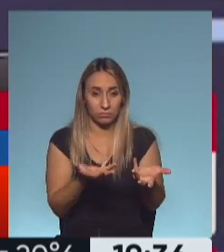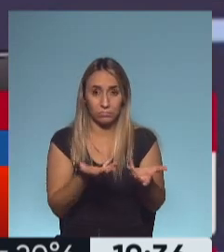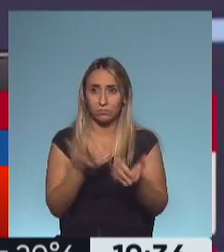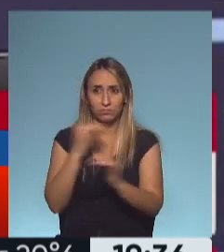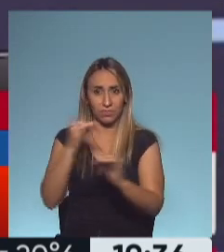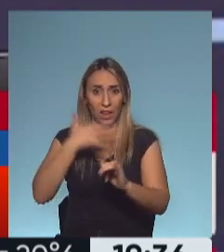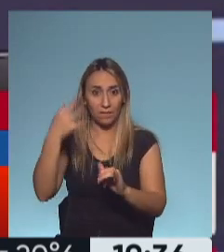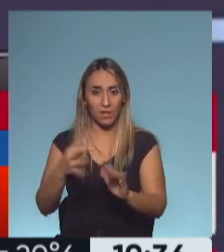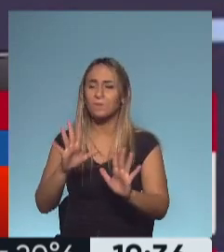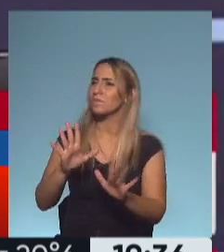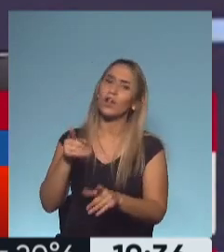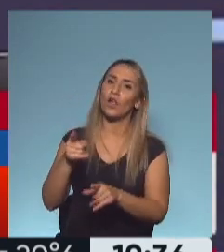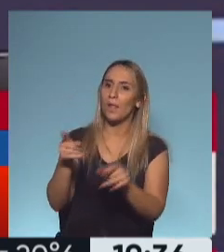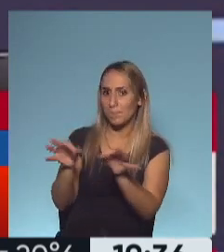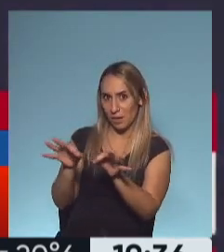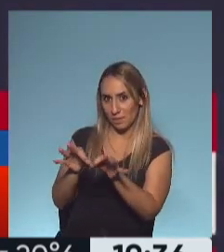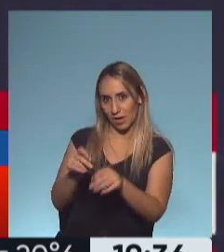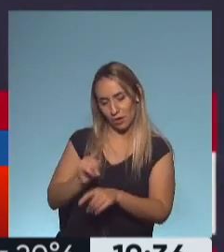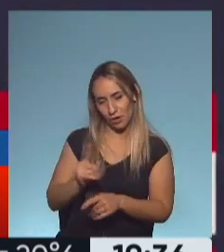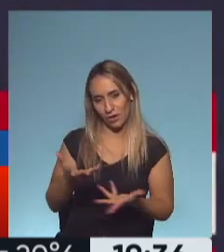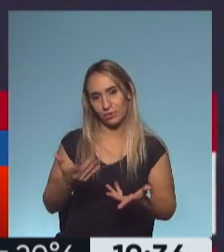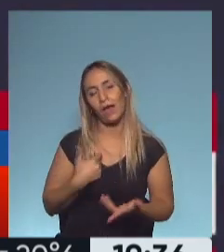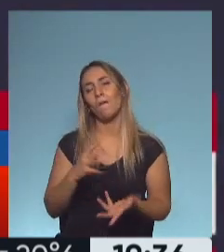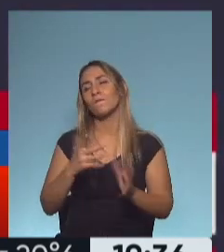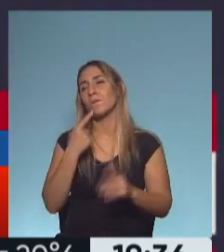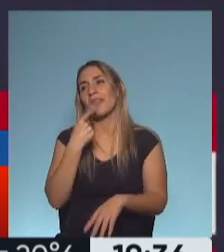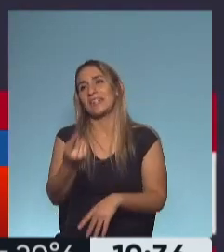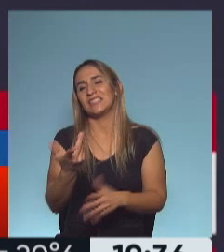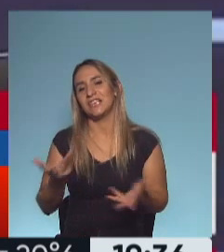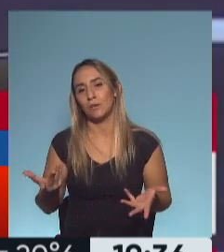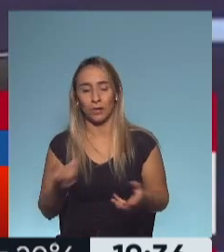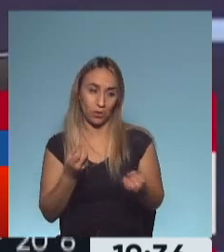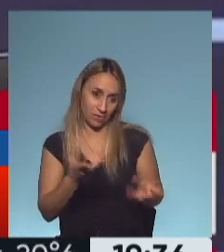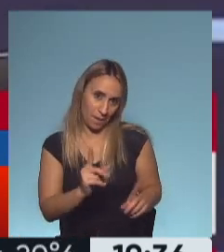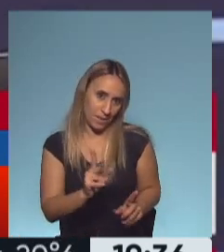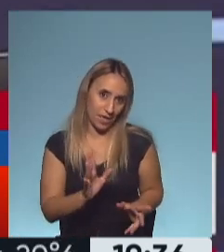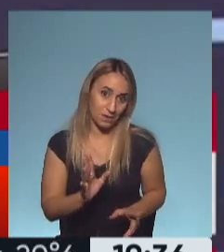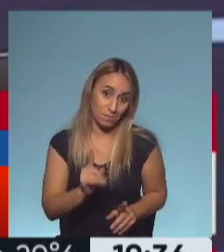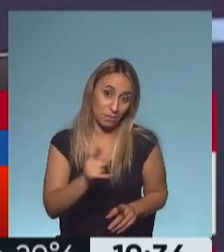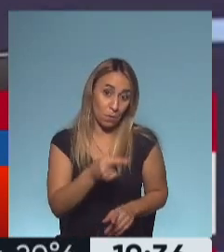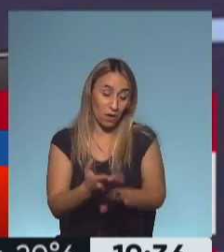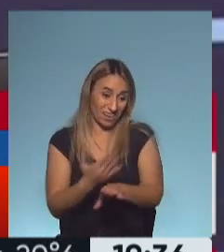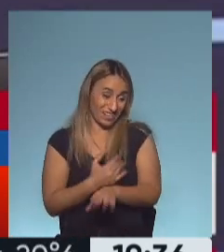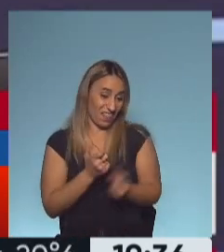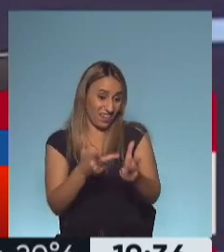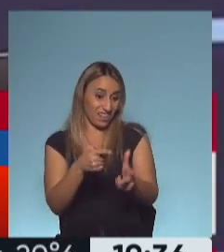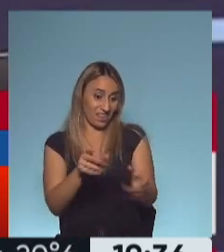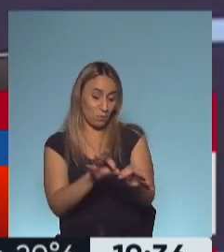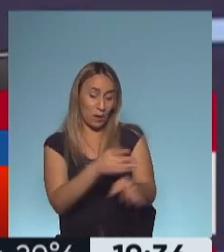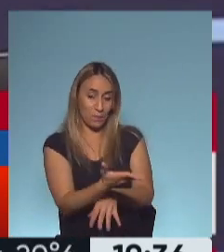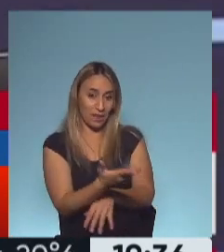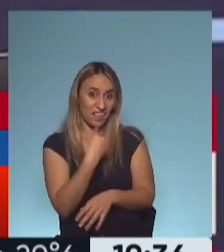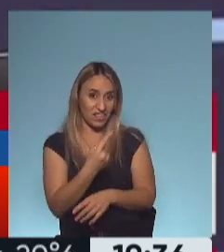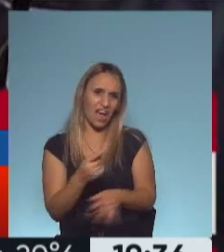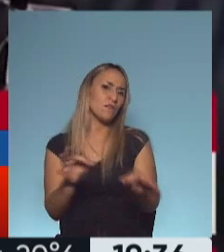No, ¿no? ¿Te pareció? ¿Lo de Malvinas? No. No, digo que... No está bien eso, ¿no? ¿De qué? Lo que dijiste de Malvinas. ¿Dijiste